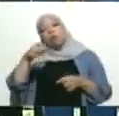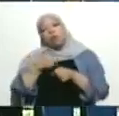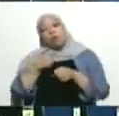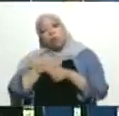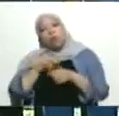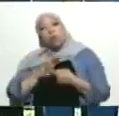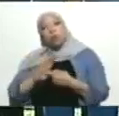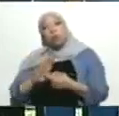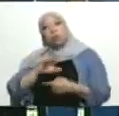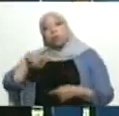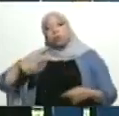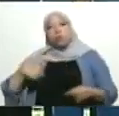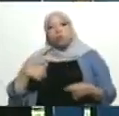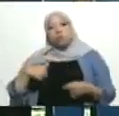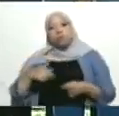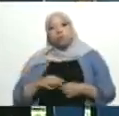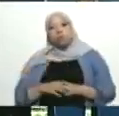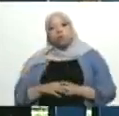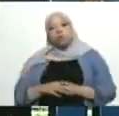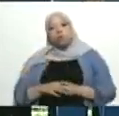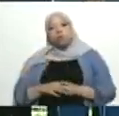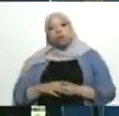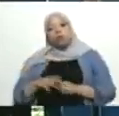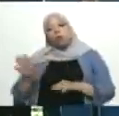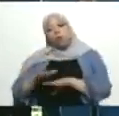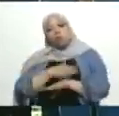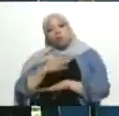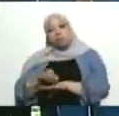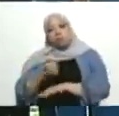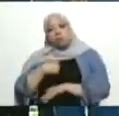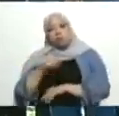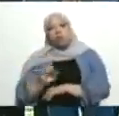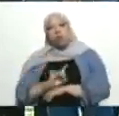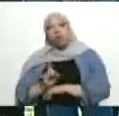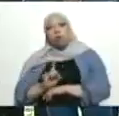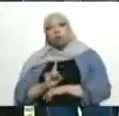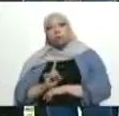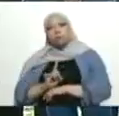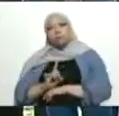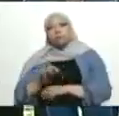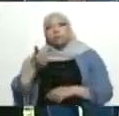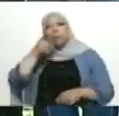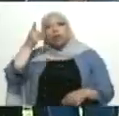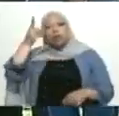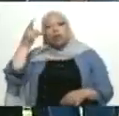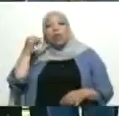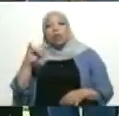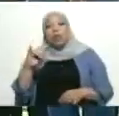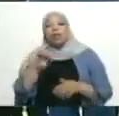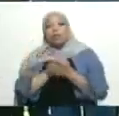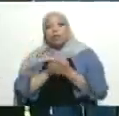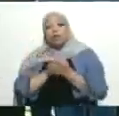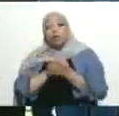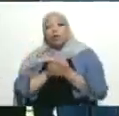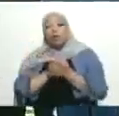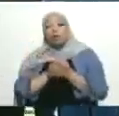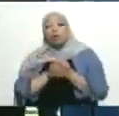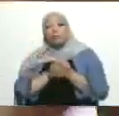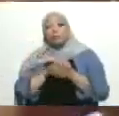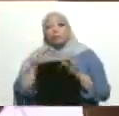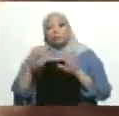símbolos. Nosotros debemos rendirle culto a nuestro símbolo. Darío Viva es un símbolo de esta